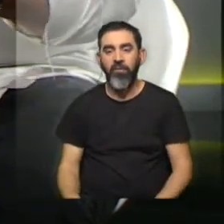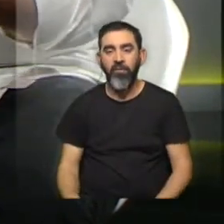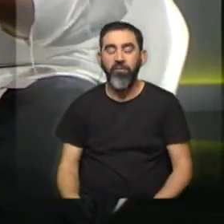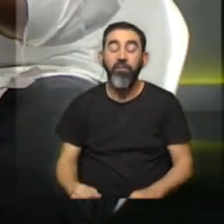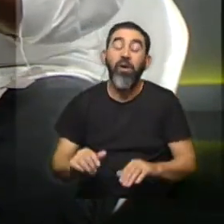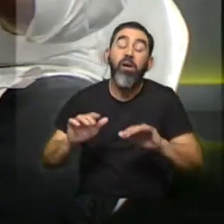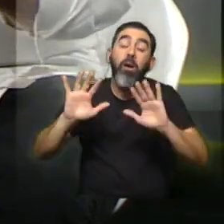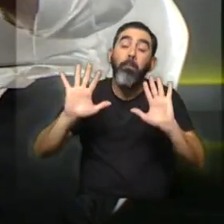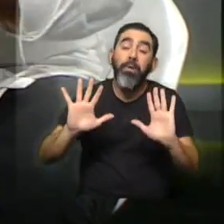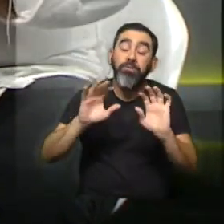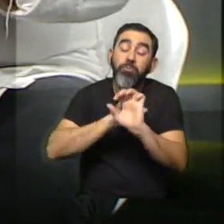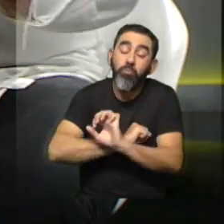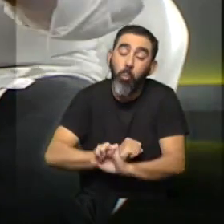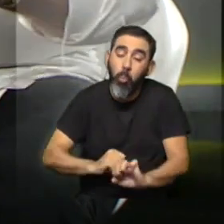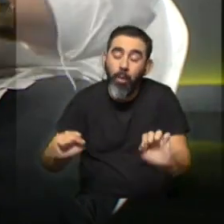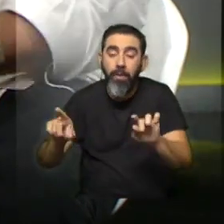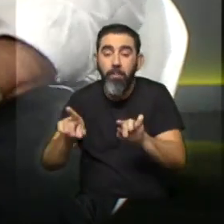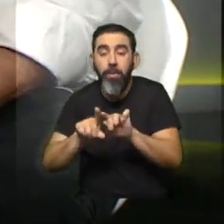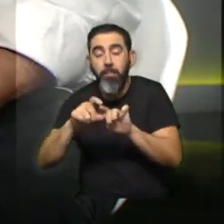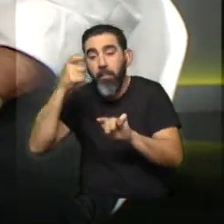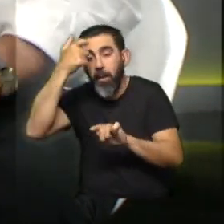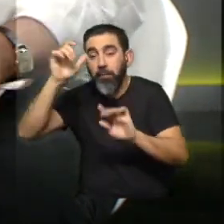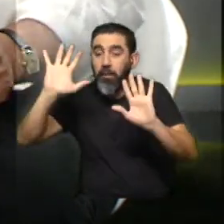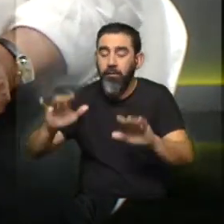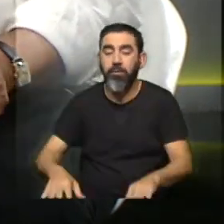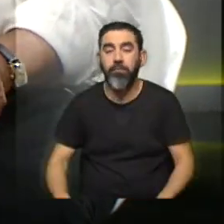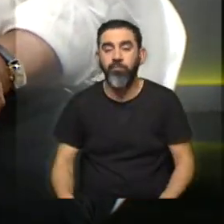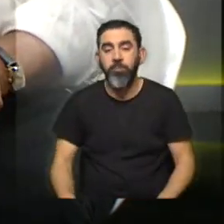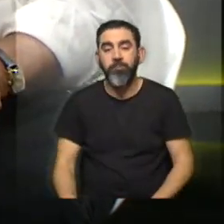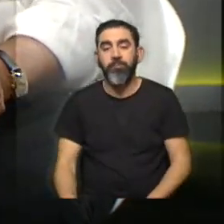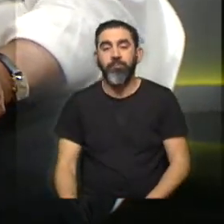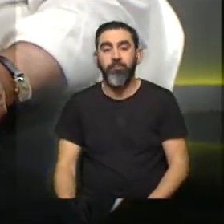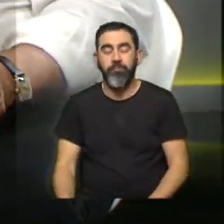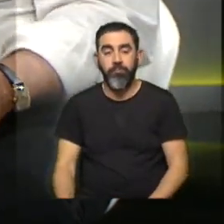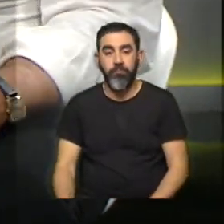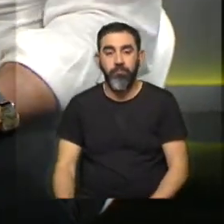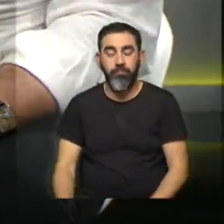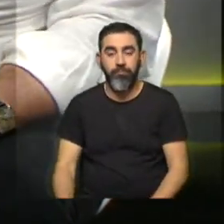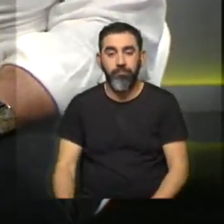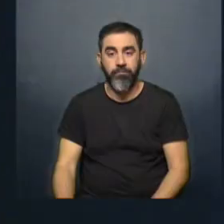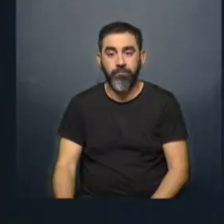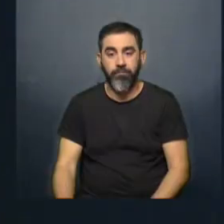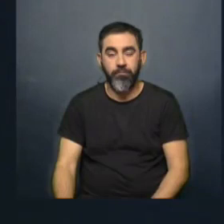Quizás se puede interpretar esto claro, en el mismo sentido. Una técnica milenaria de cacería.